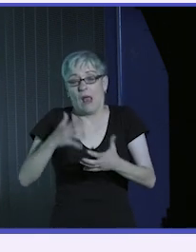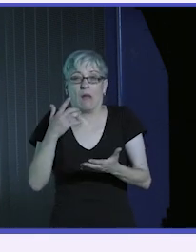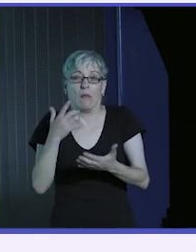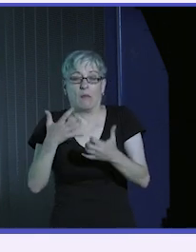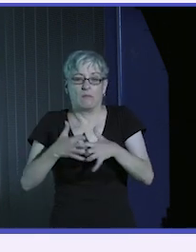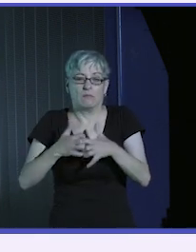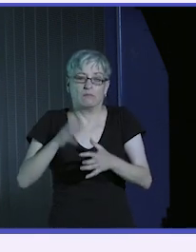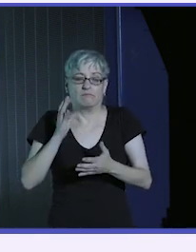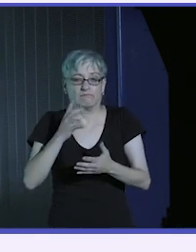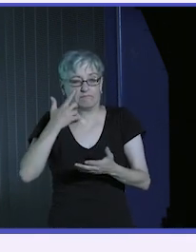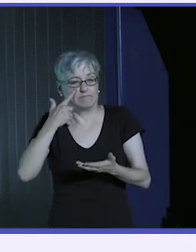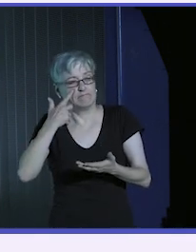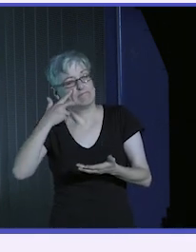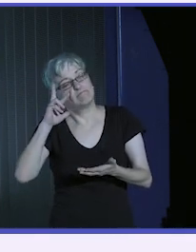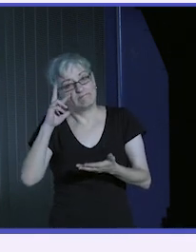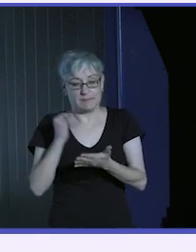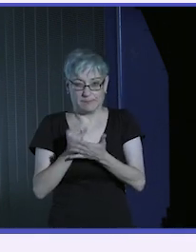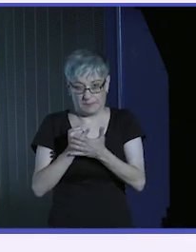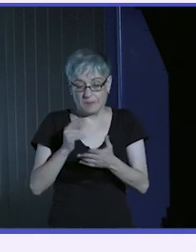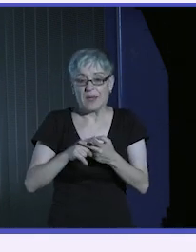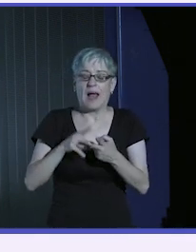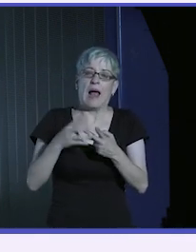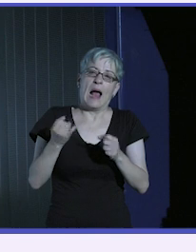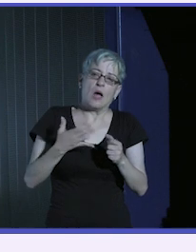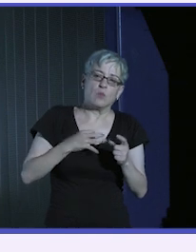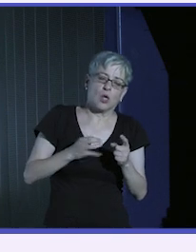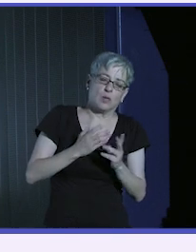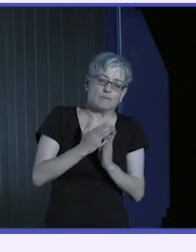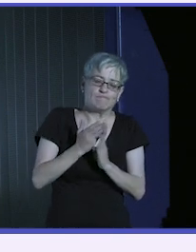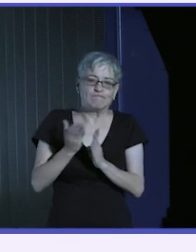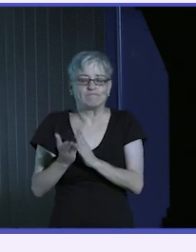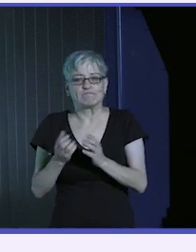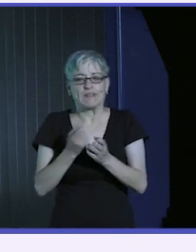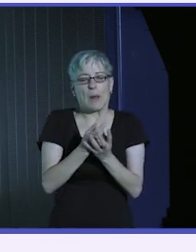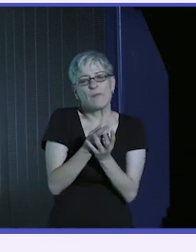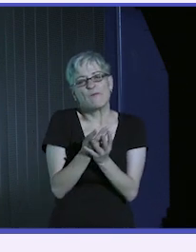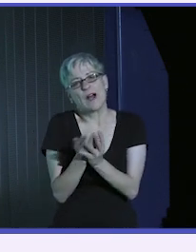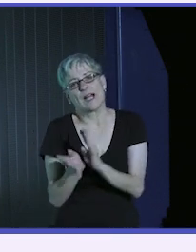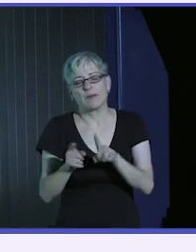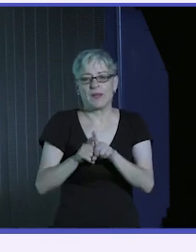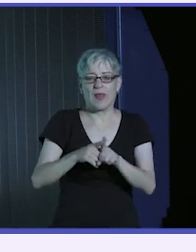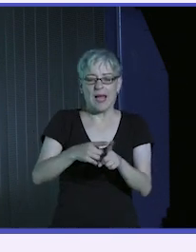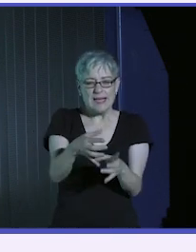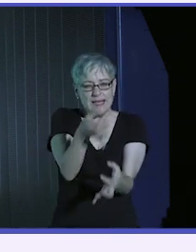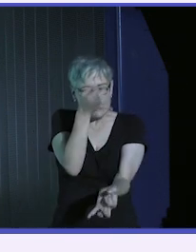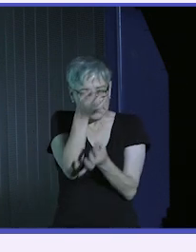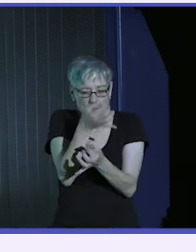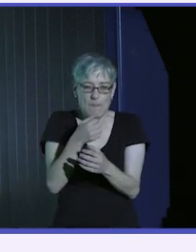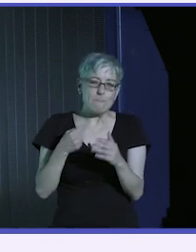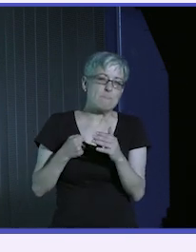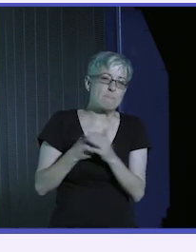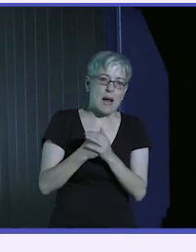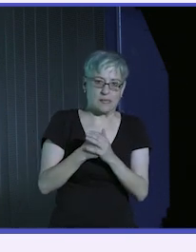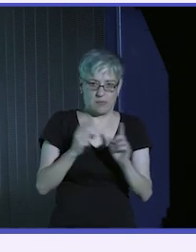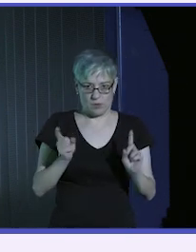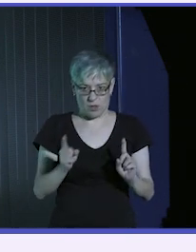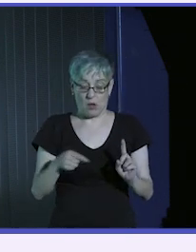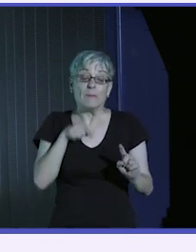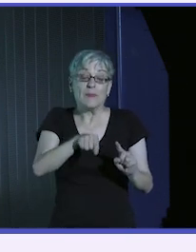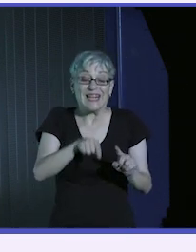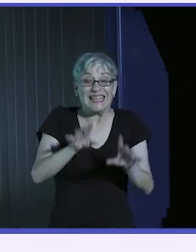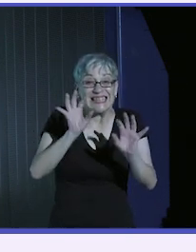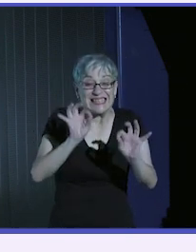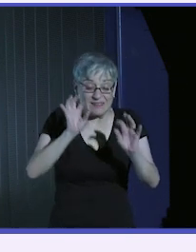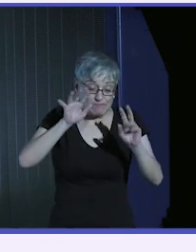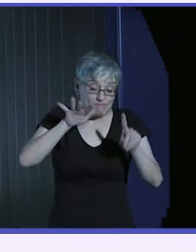tiene un rango de variabilidad. La exactitud no es máxima. Para este caso de uso sí es suficiente